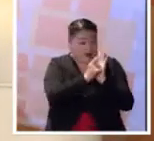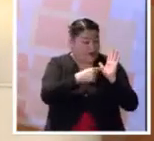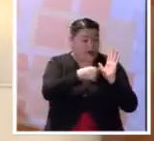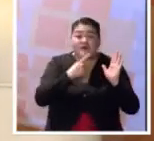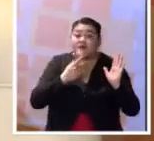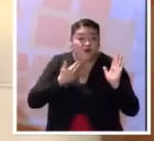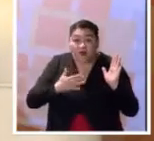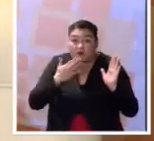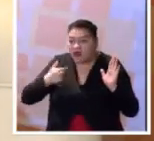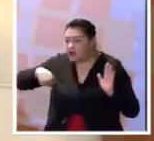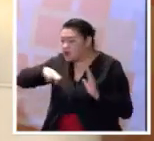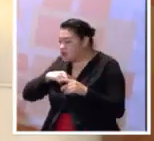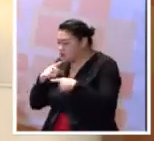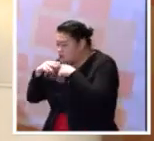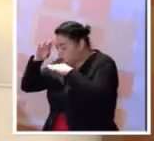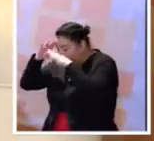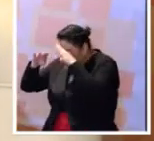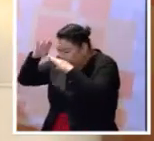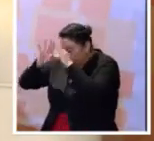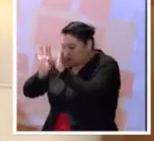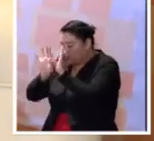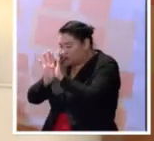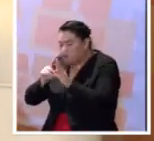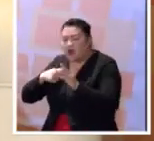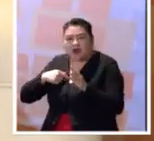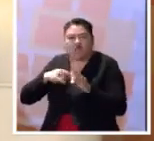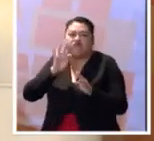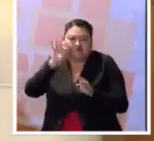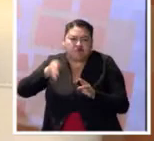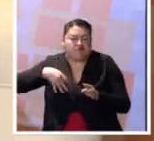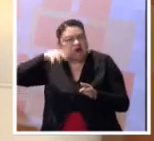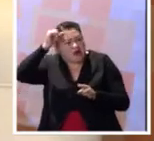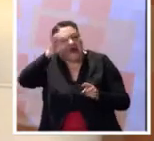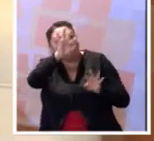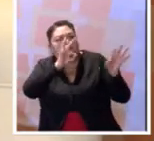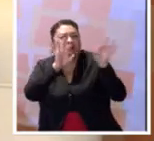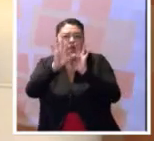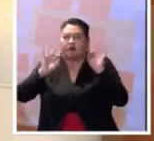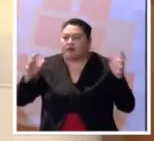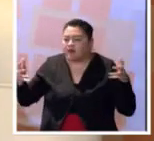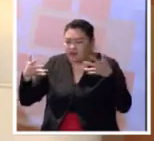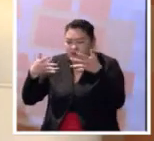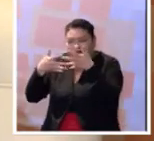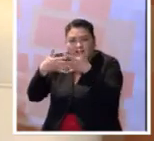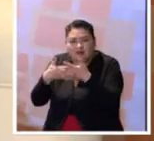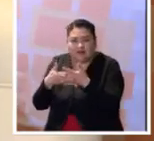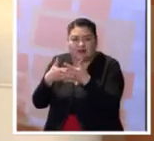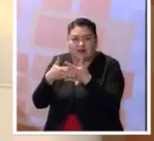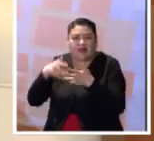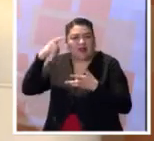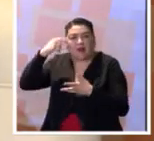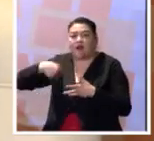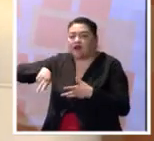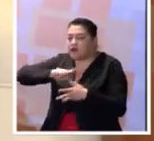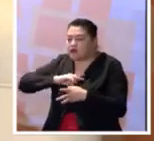representa y nos da la oportunidad de hacer este tipo de interpretaciones buscando un ejercicio lo más armónico posible,